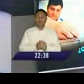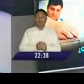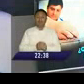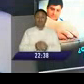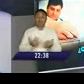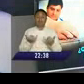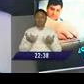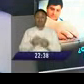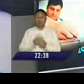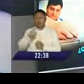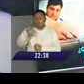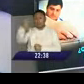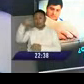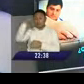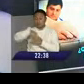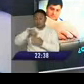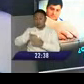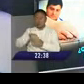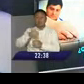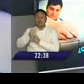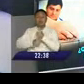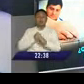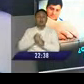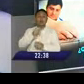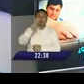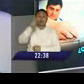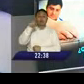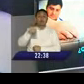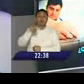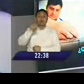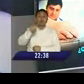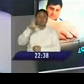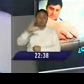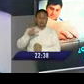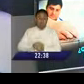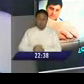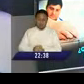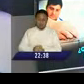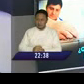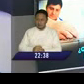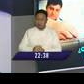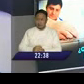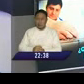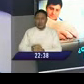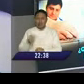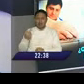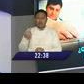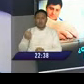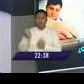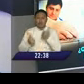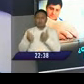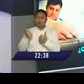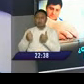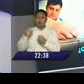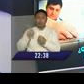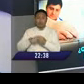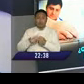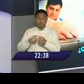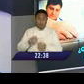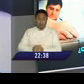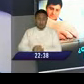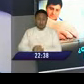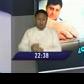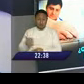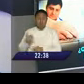Las elecciones seccionales del 2023 espera al menos una decena de candidatos para la alcaldía de Quito, por lo